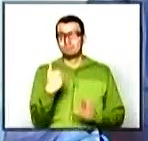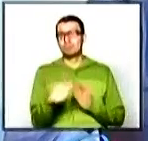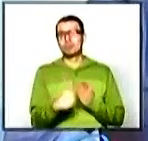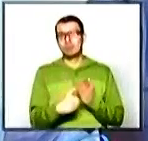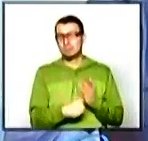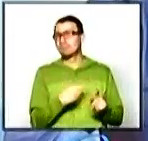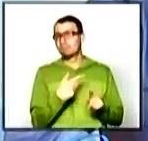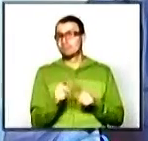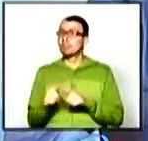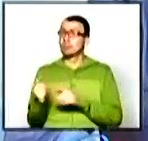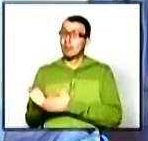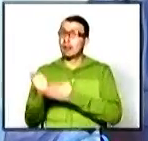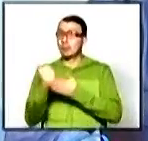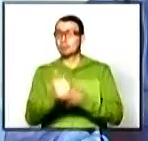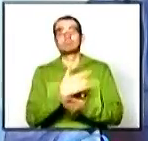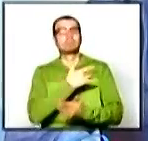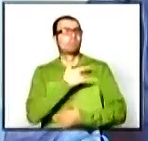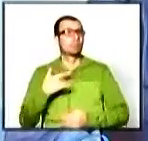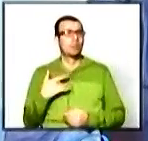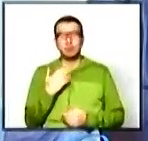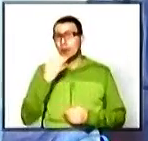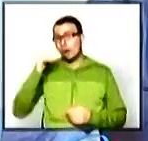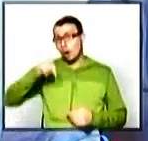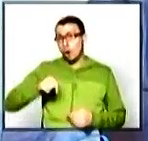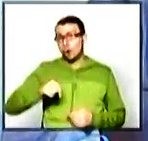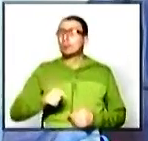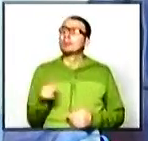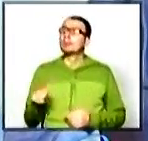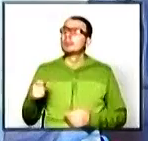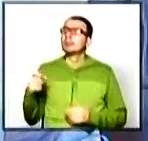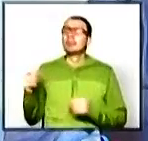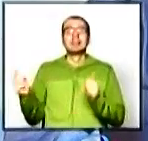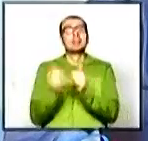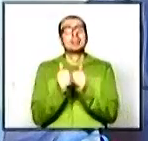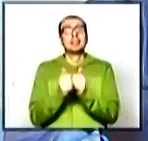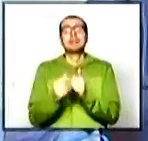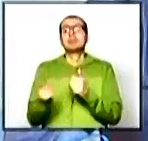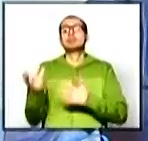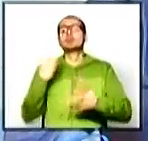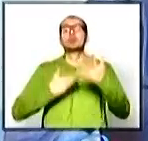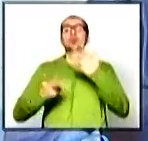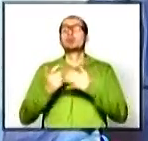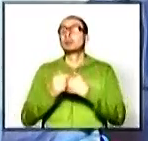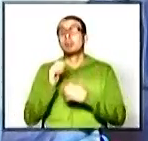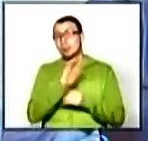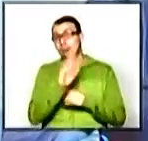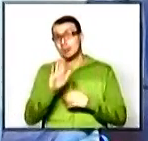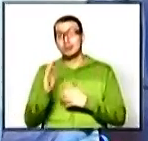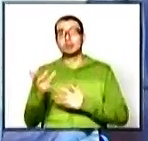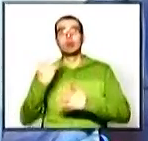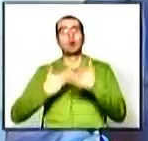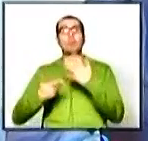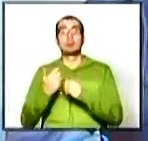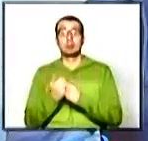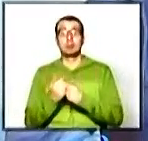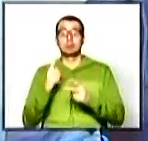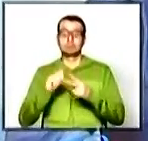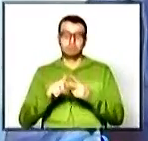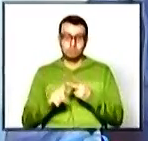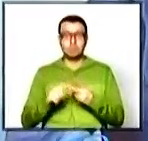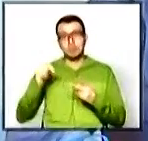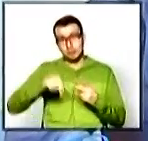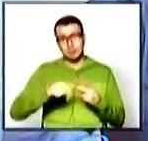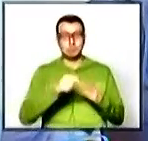de ayudas terapéuticas. Hoy estaremos con todos ustedes compartiendo en dos secciones este